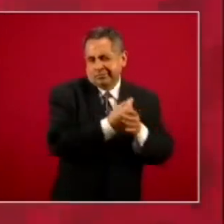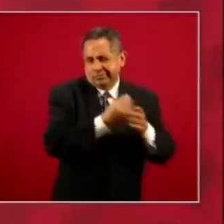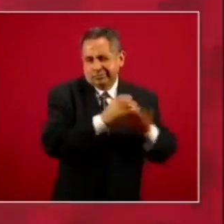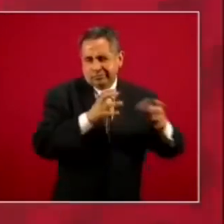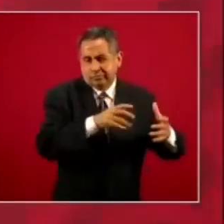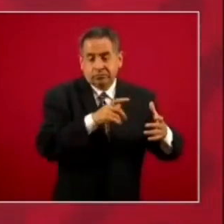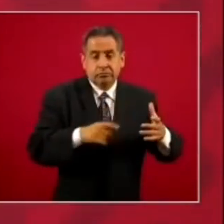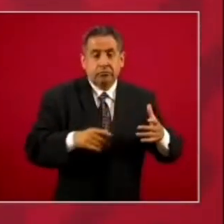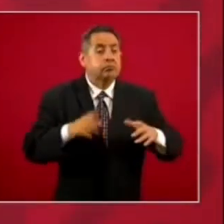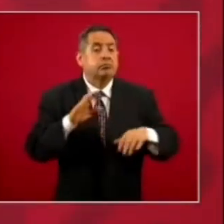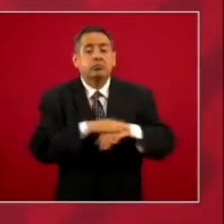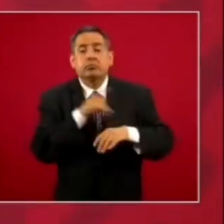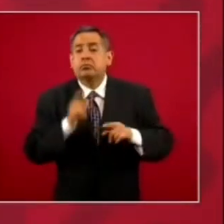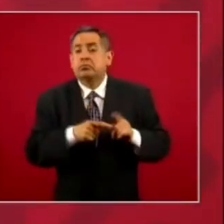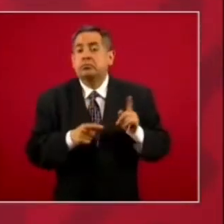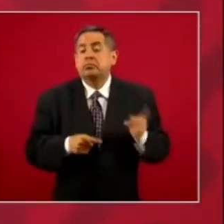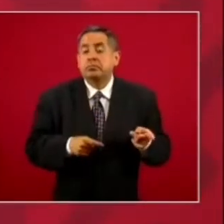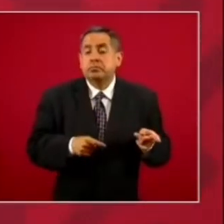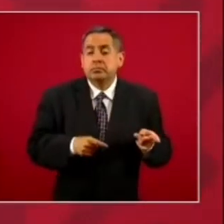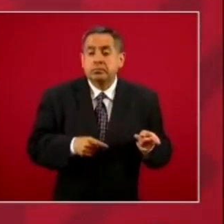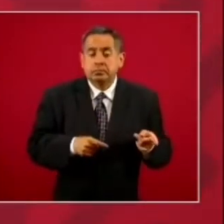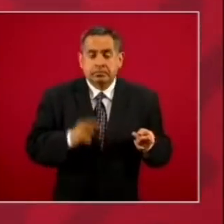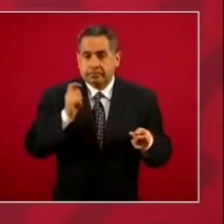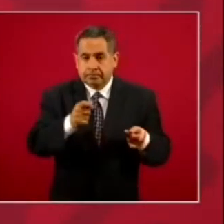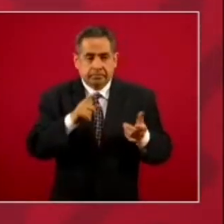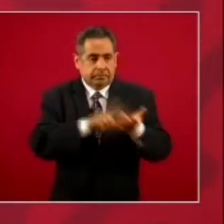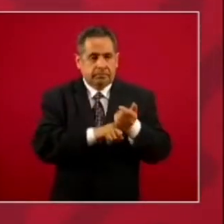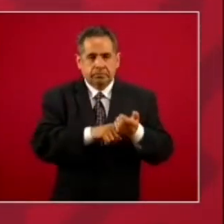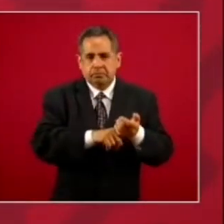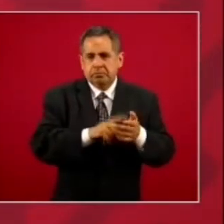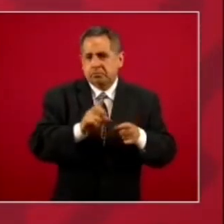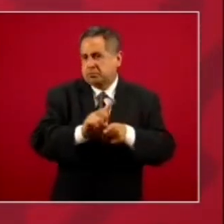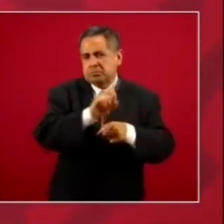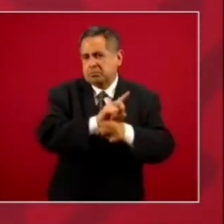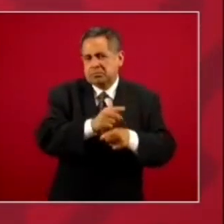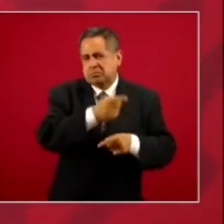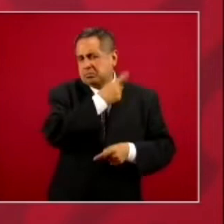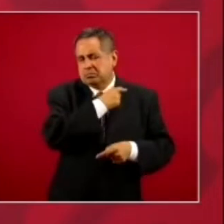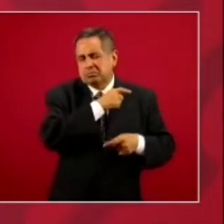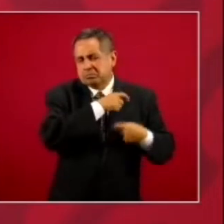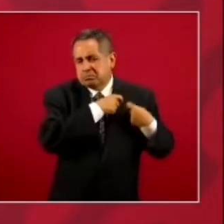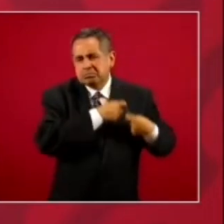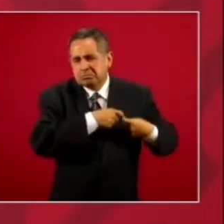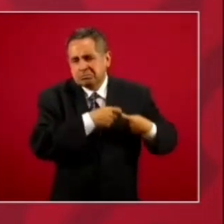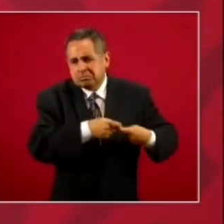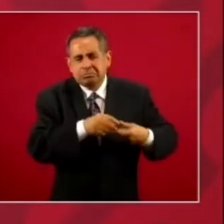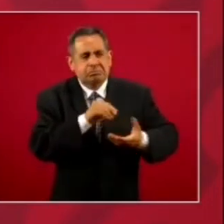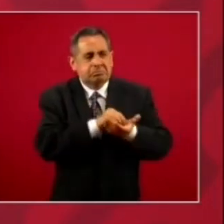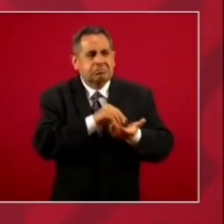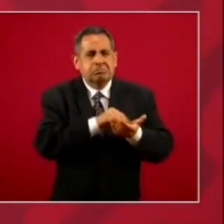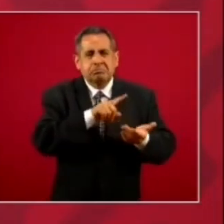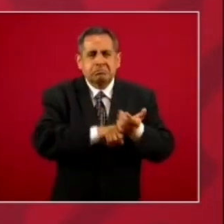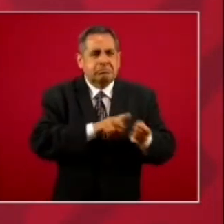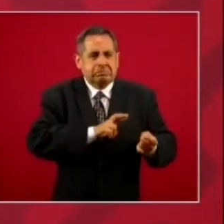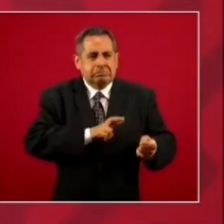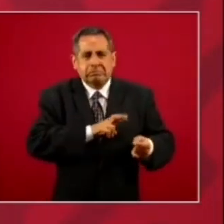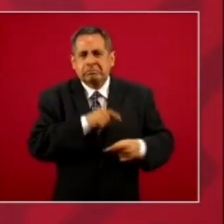conservadurismo, porque es un asunto que viene de atrás, de tiempo atrás,